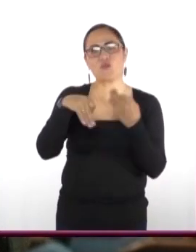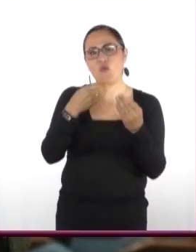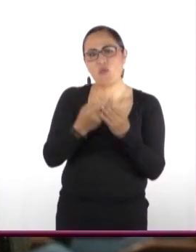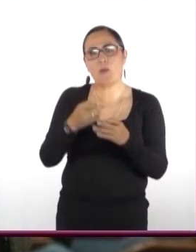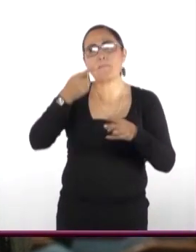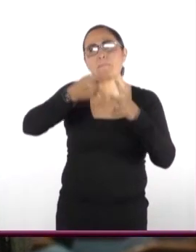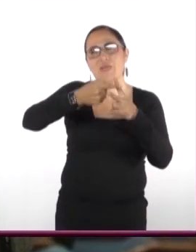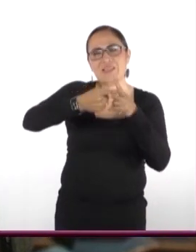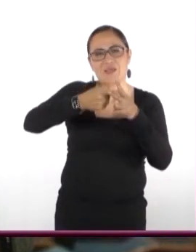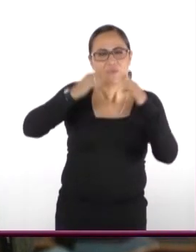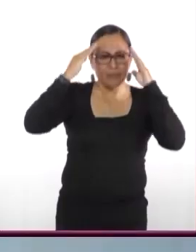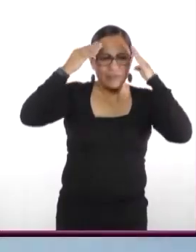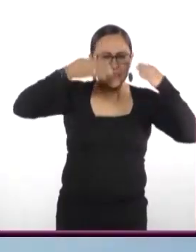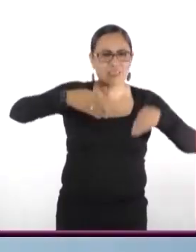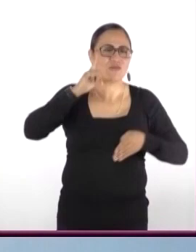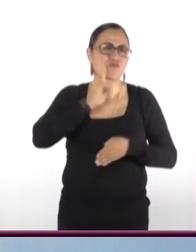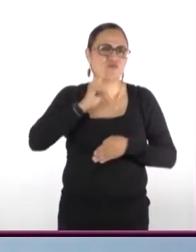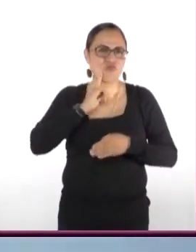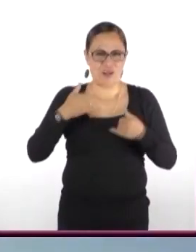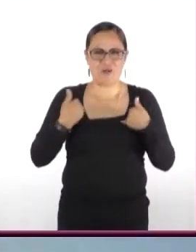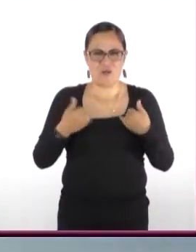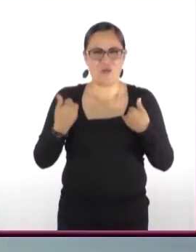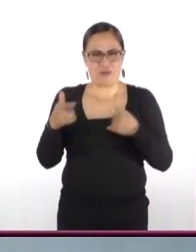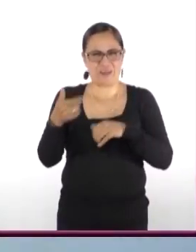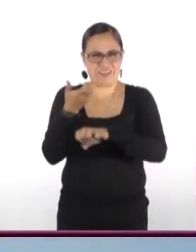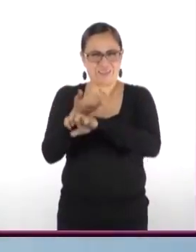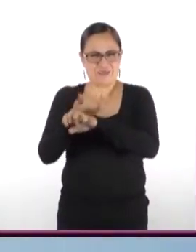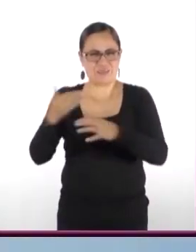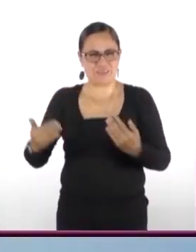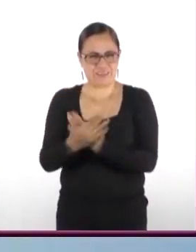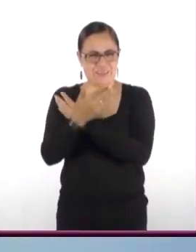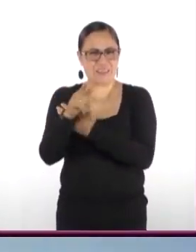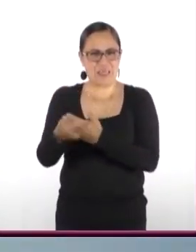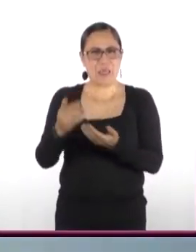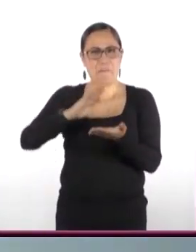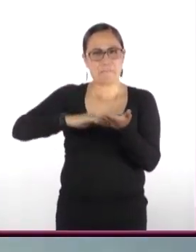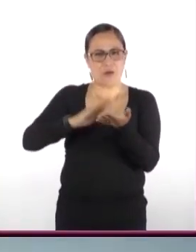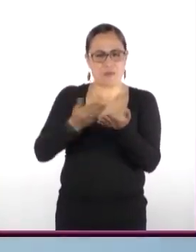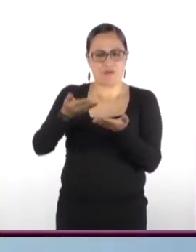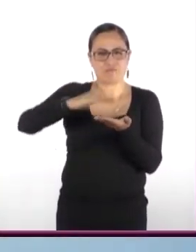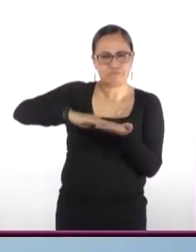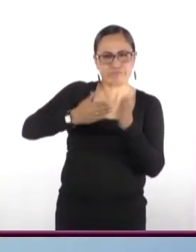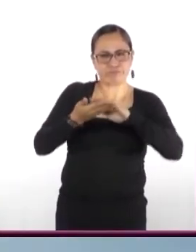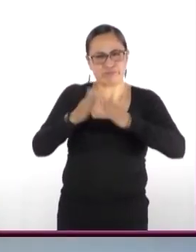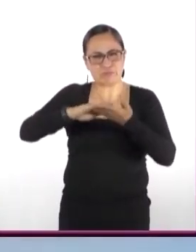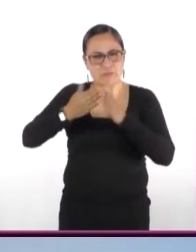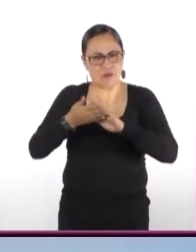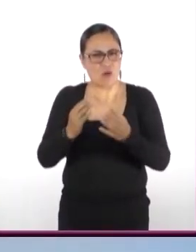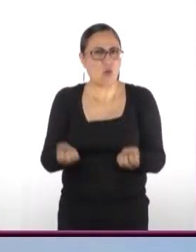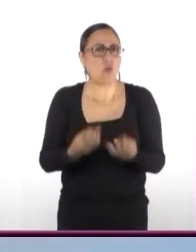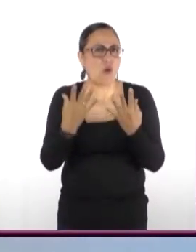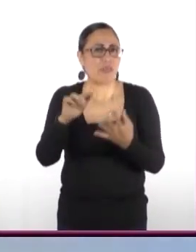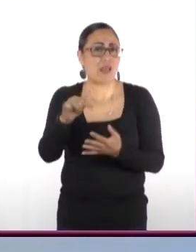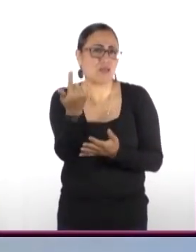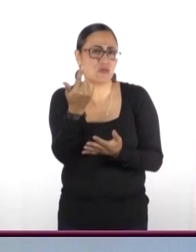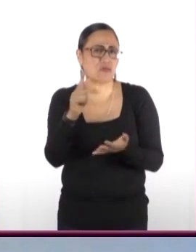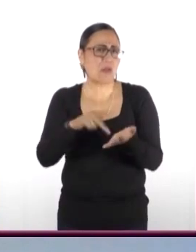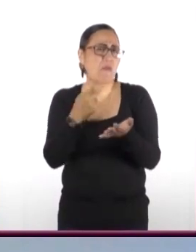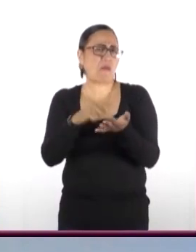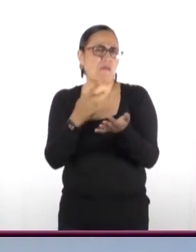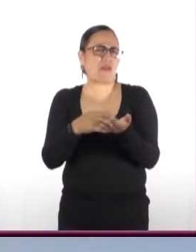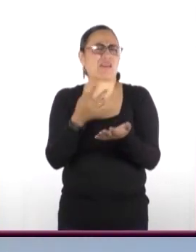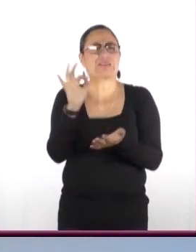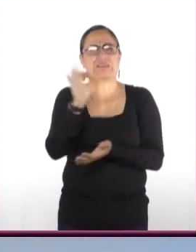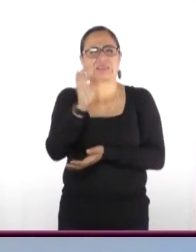con matemáticas. Esta joven estadounidense se dio a la tarea de doblar un papel 12 veces. Tal vez te parece